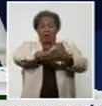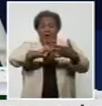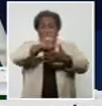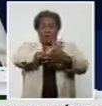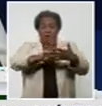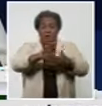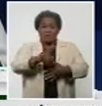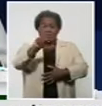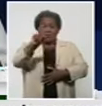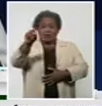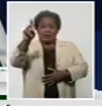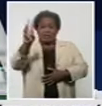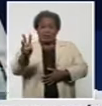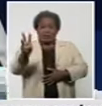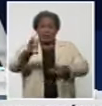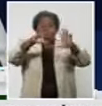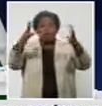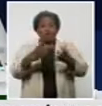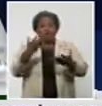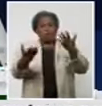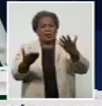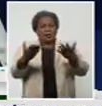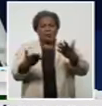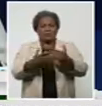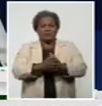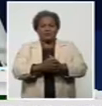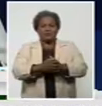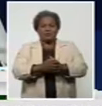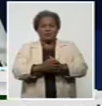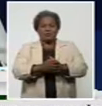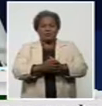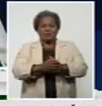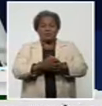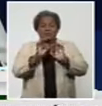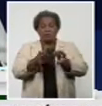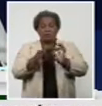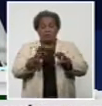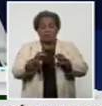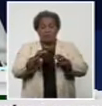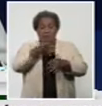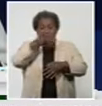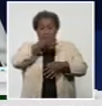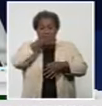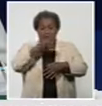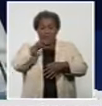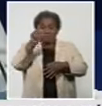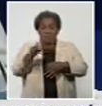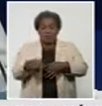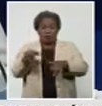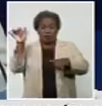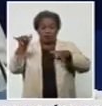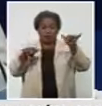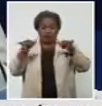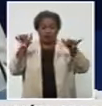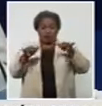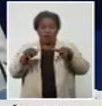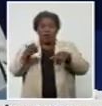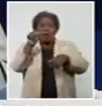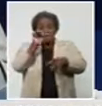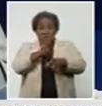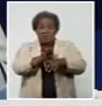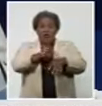113 en el mundo. Siempre mencionamos las 2 personas que se evacuaron al principio de la